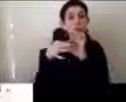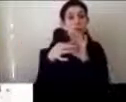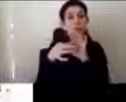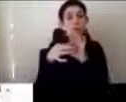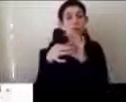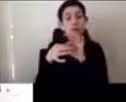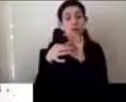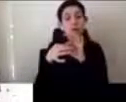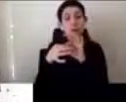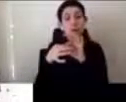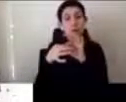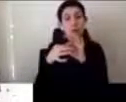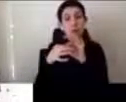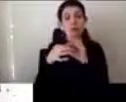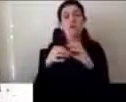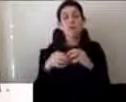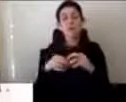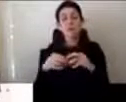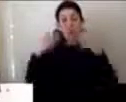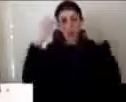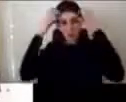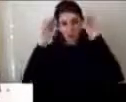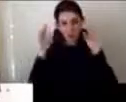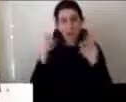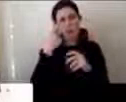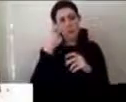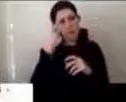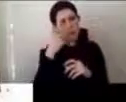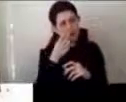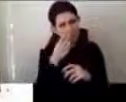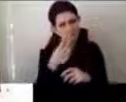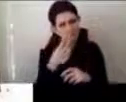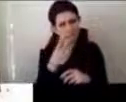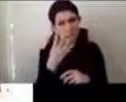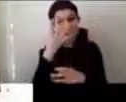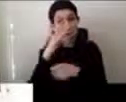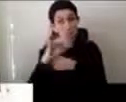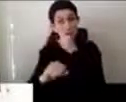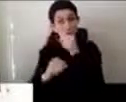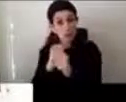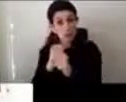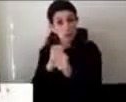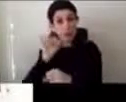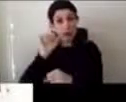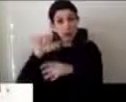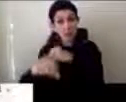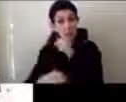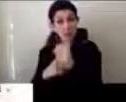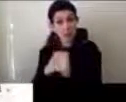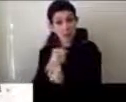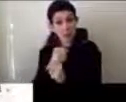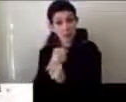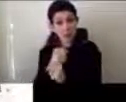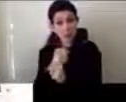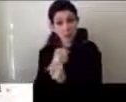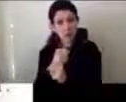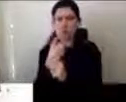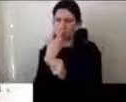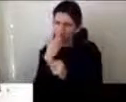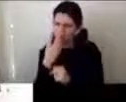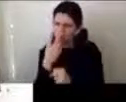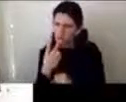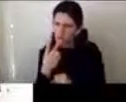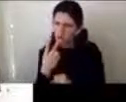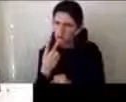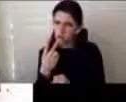estructuras de nuestro cerebro. Pero si ustedes se fijan, a los 4 años y a los 6 años da la impresión de que